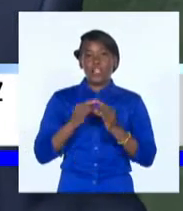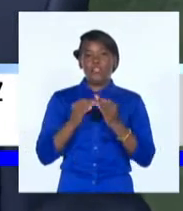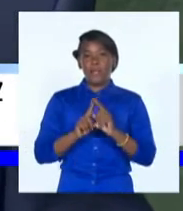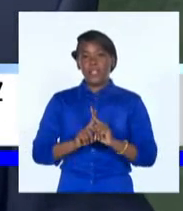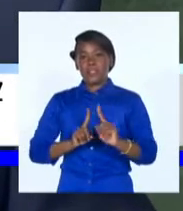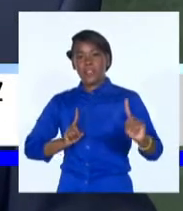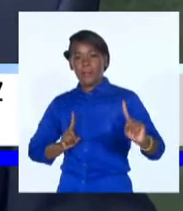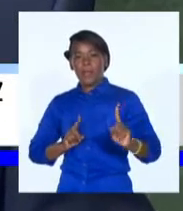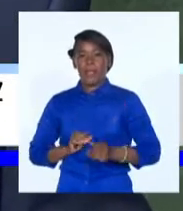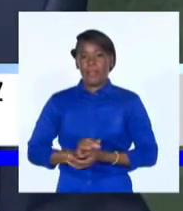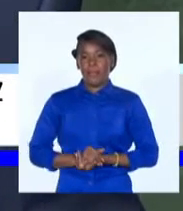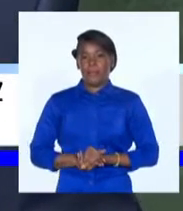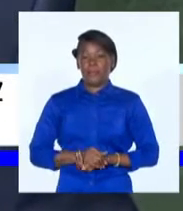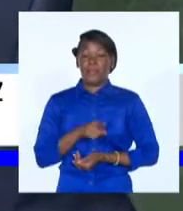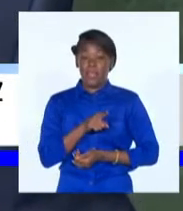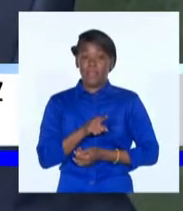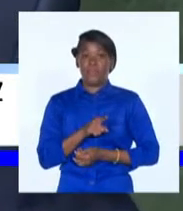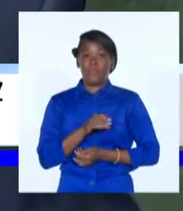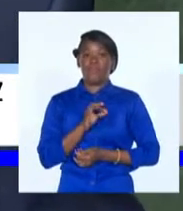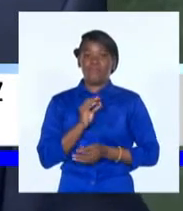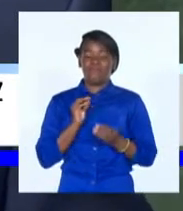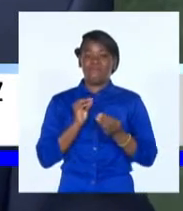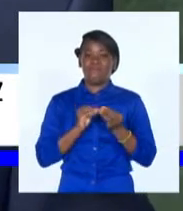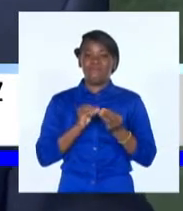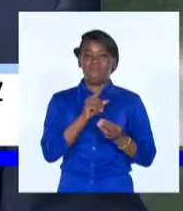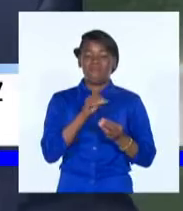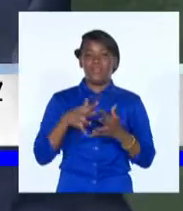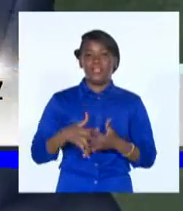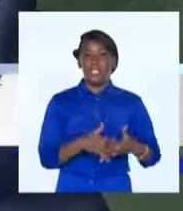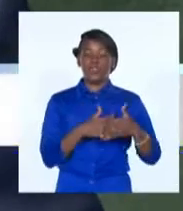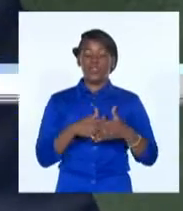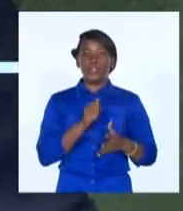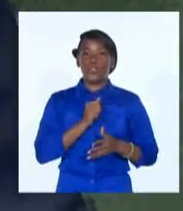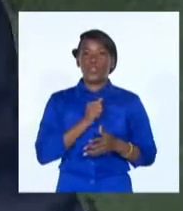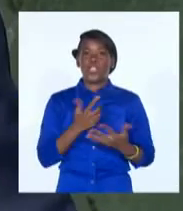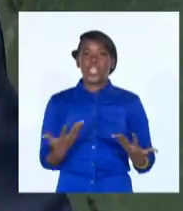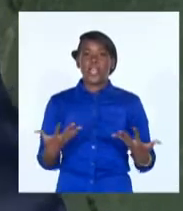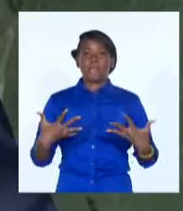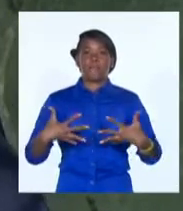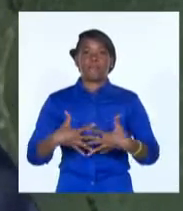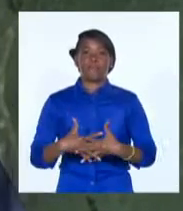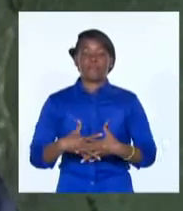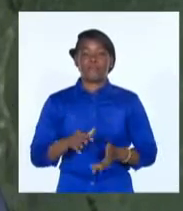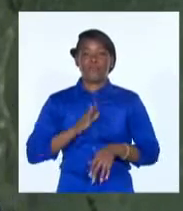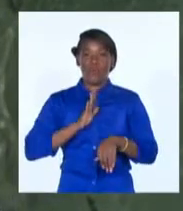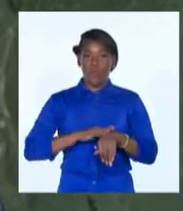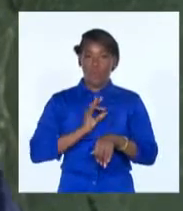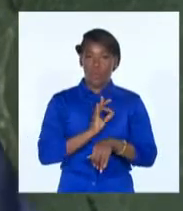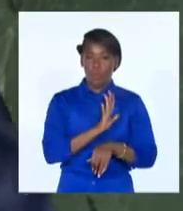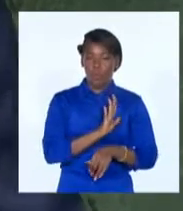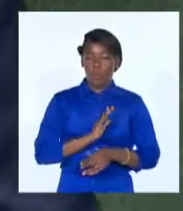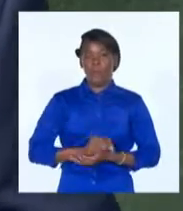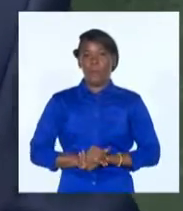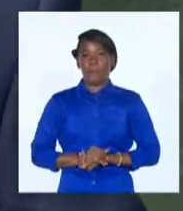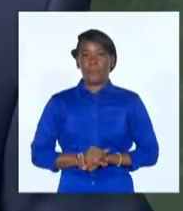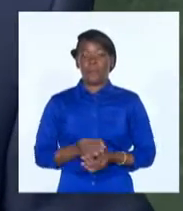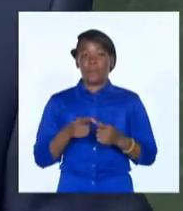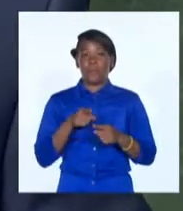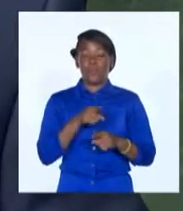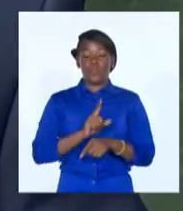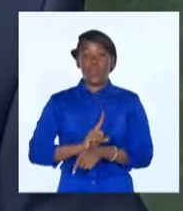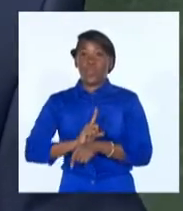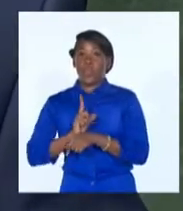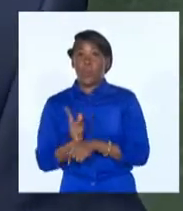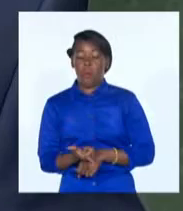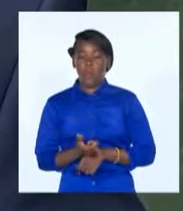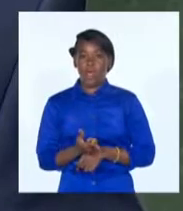nación. Consiste en el sistema de sanciones económicos más abarcador y prolongado que se haya aplicado jamás contra país